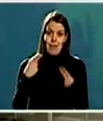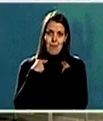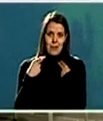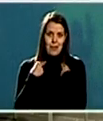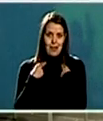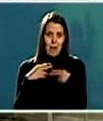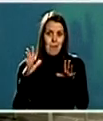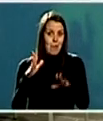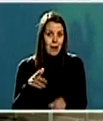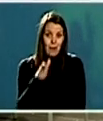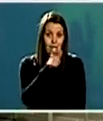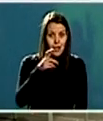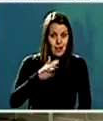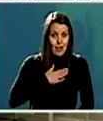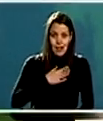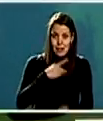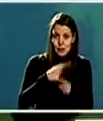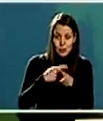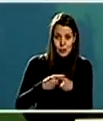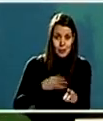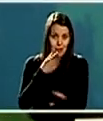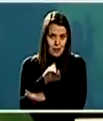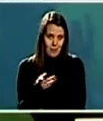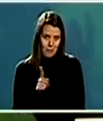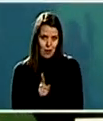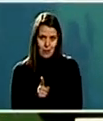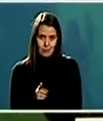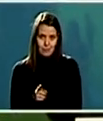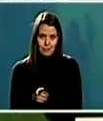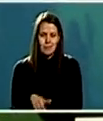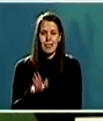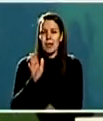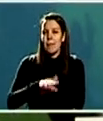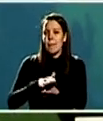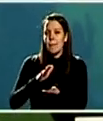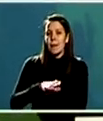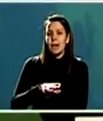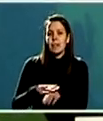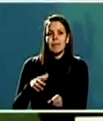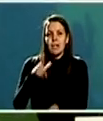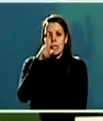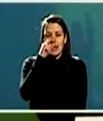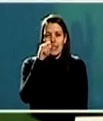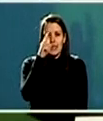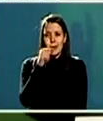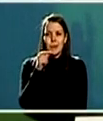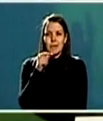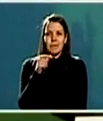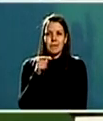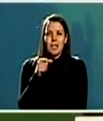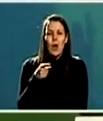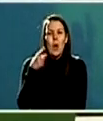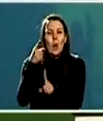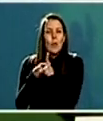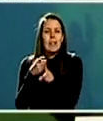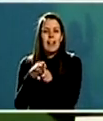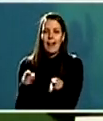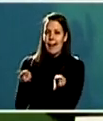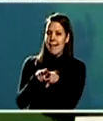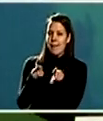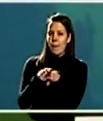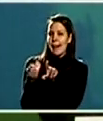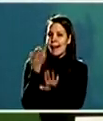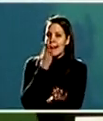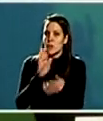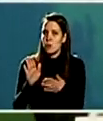mbros presidente deci celebr reunión para quecia de Lugo fora utizado como cuartada por parte